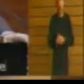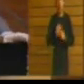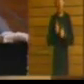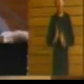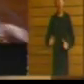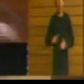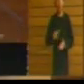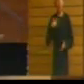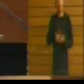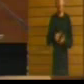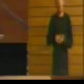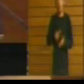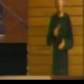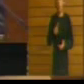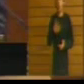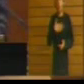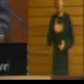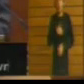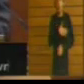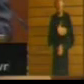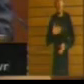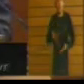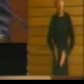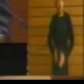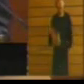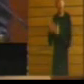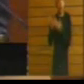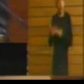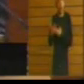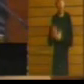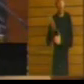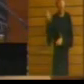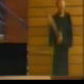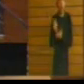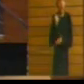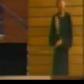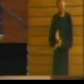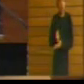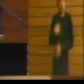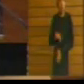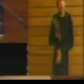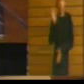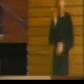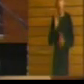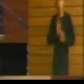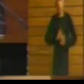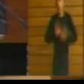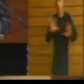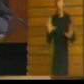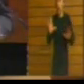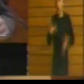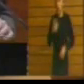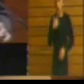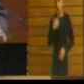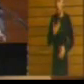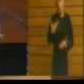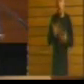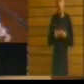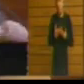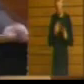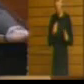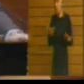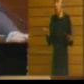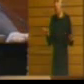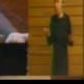el modelo lingüístico en el que quieren que sus hijos estén matriculados. Es mucho pedir,